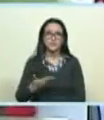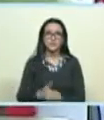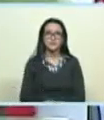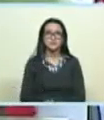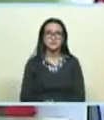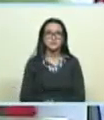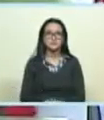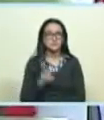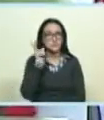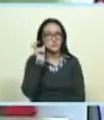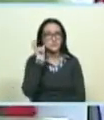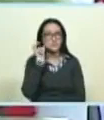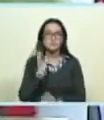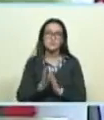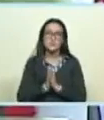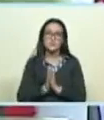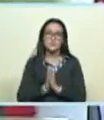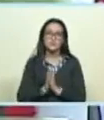Quiero que me escuchen bien.